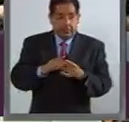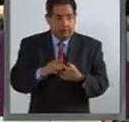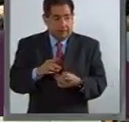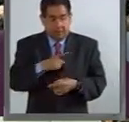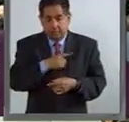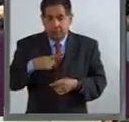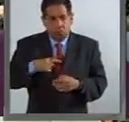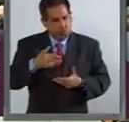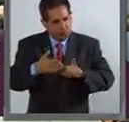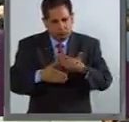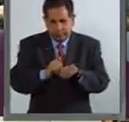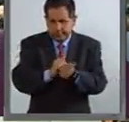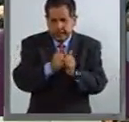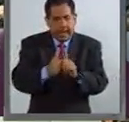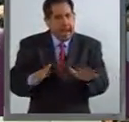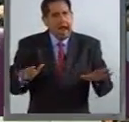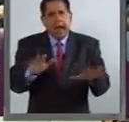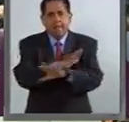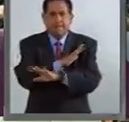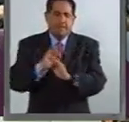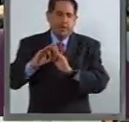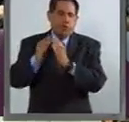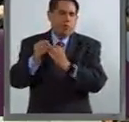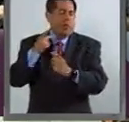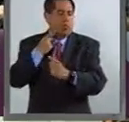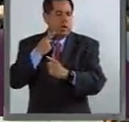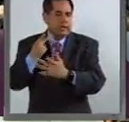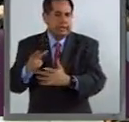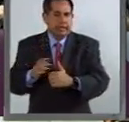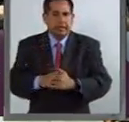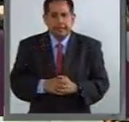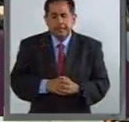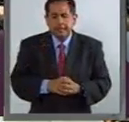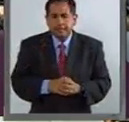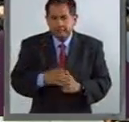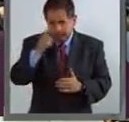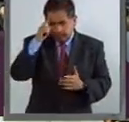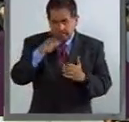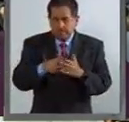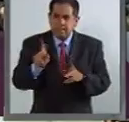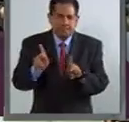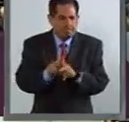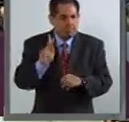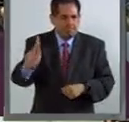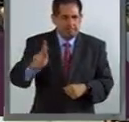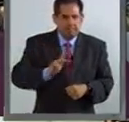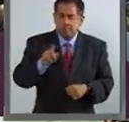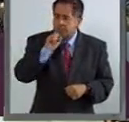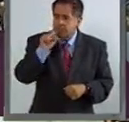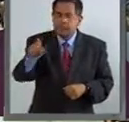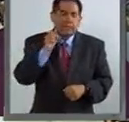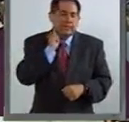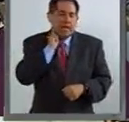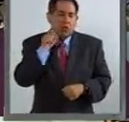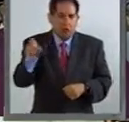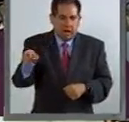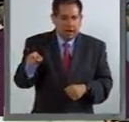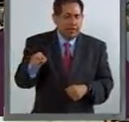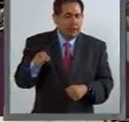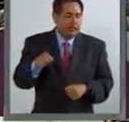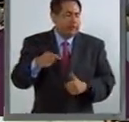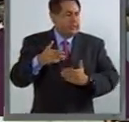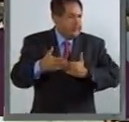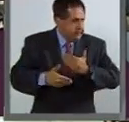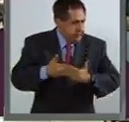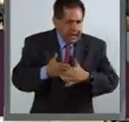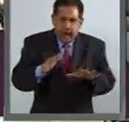que evolucionar en la forma de hacer política, y en eso coincide también la senadora Mariana Gómez del Campo. Hay que evolucionar